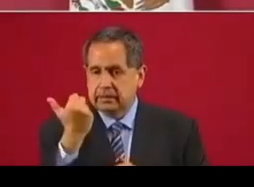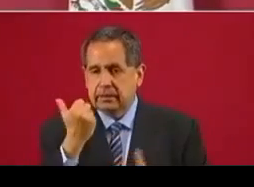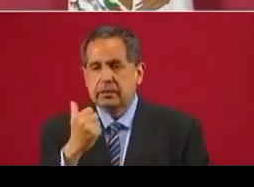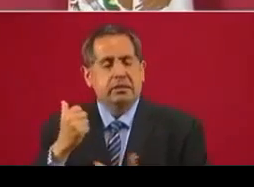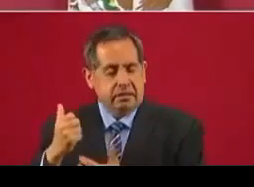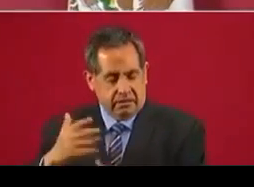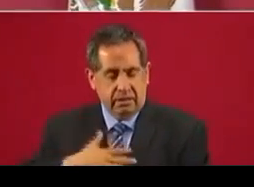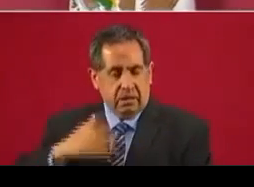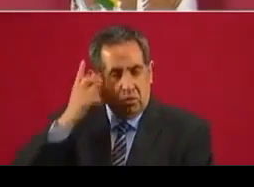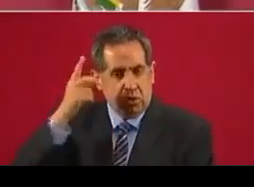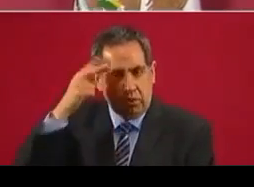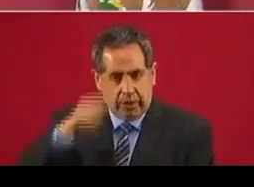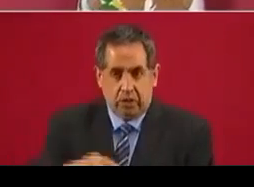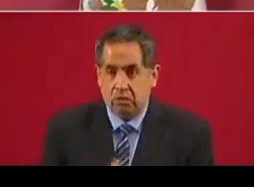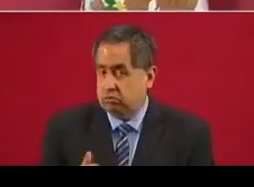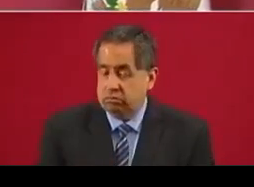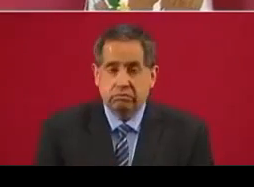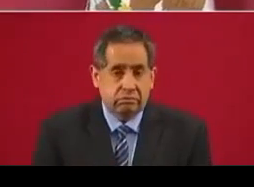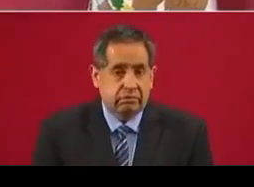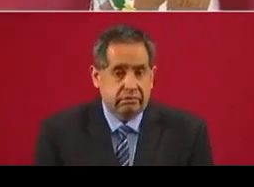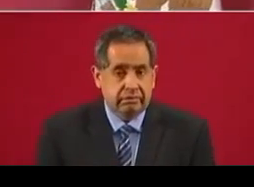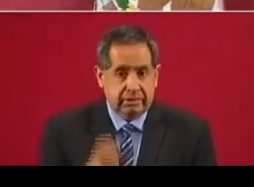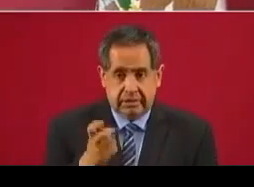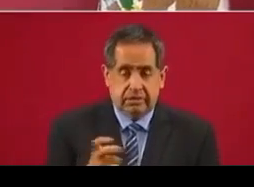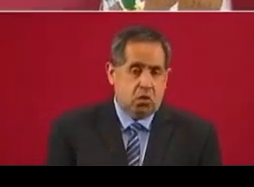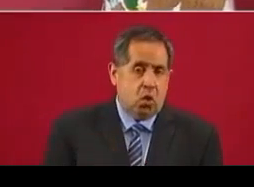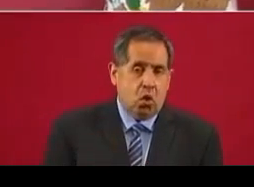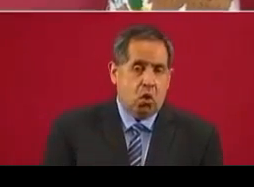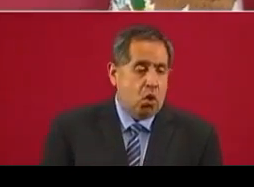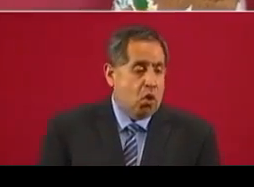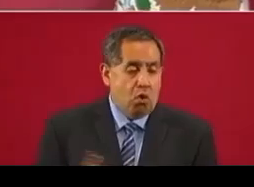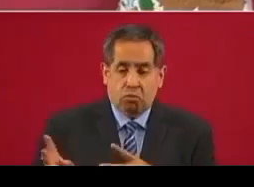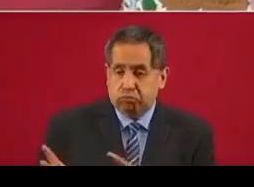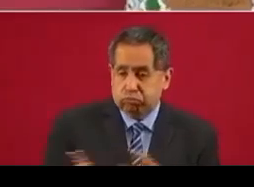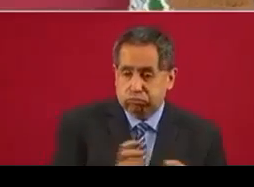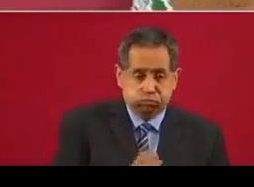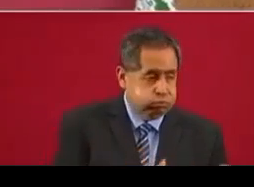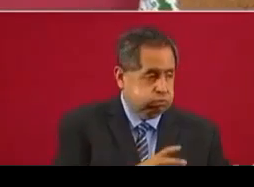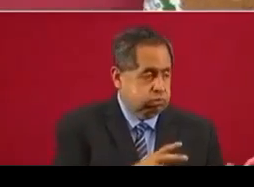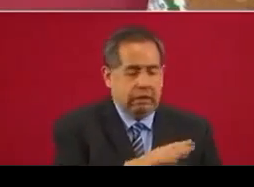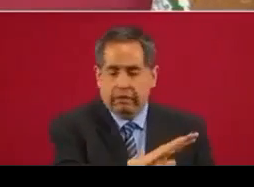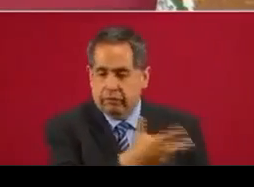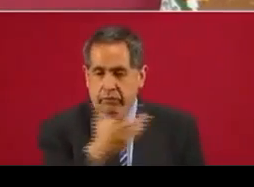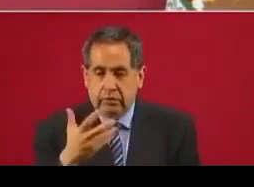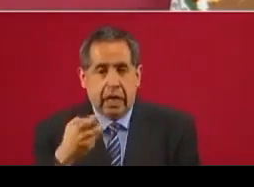porque eso nos ayuda